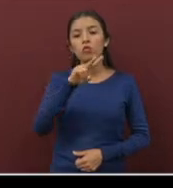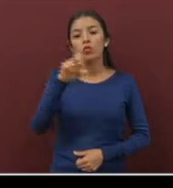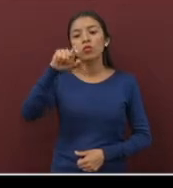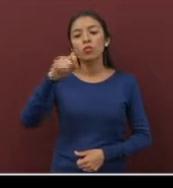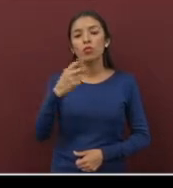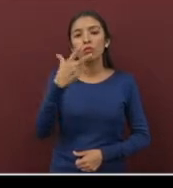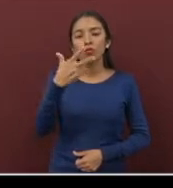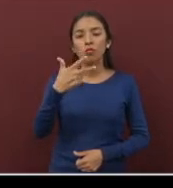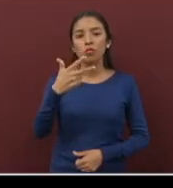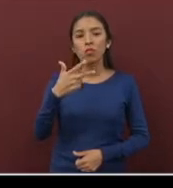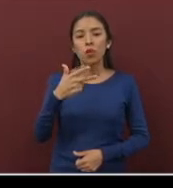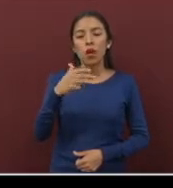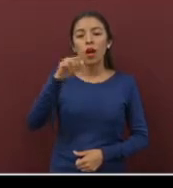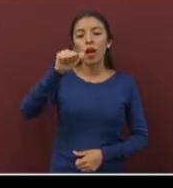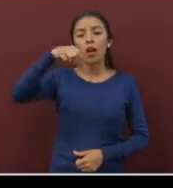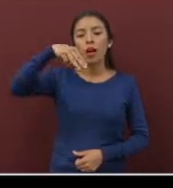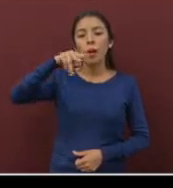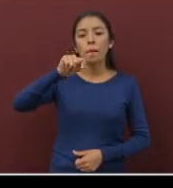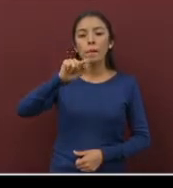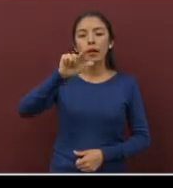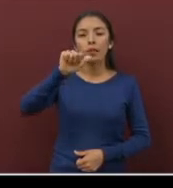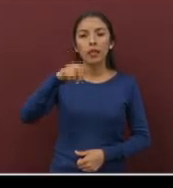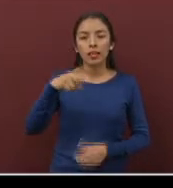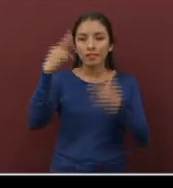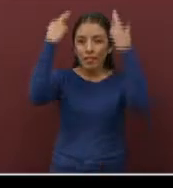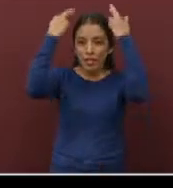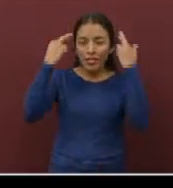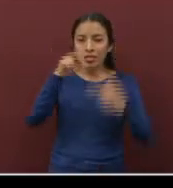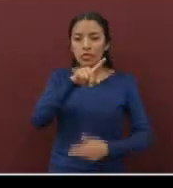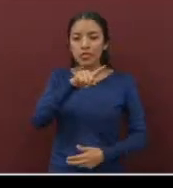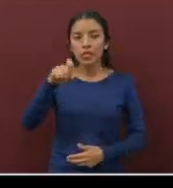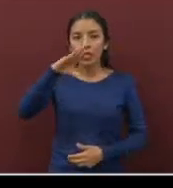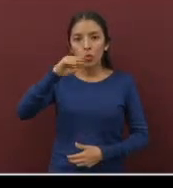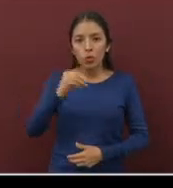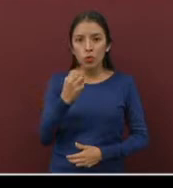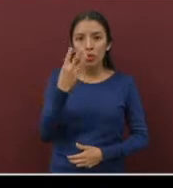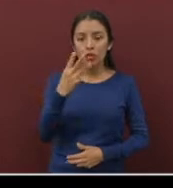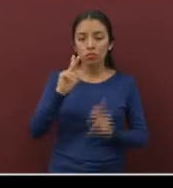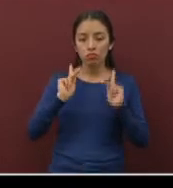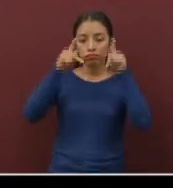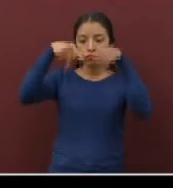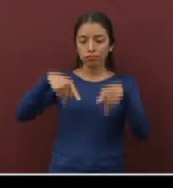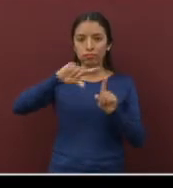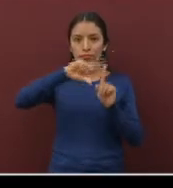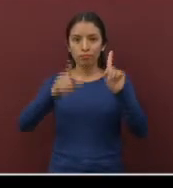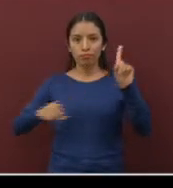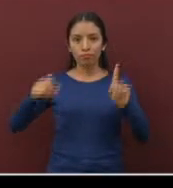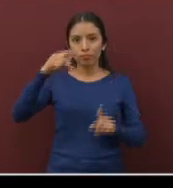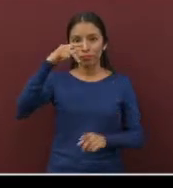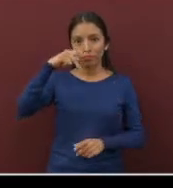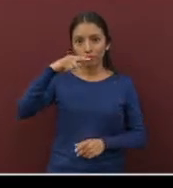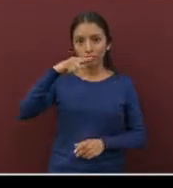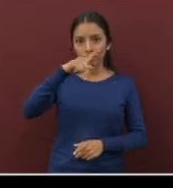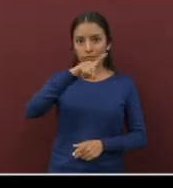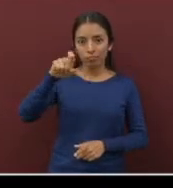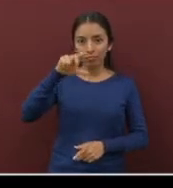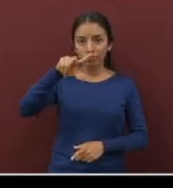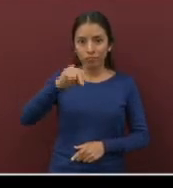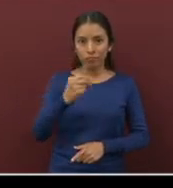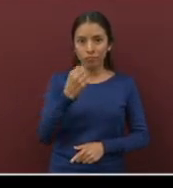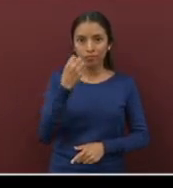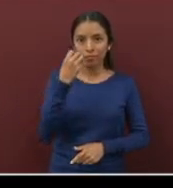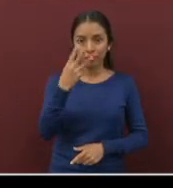amatlán de los reyes 193 puente nacional 183 y